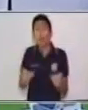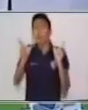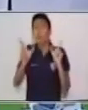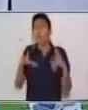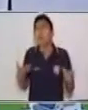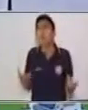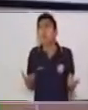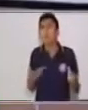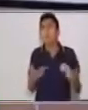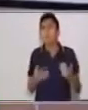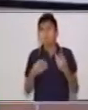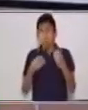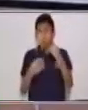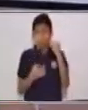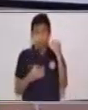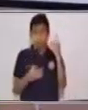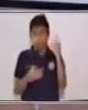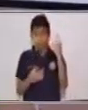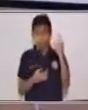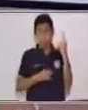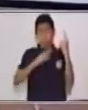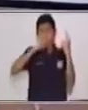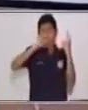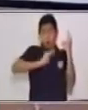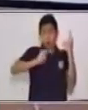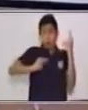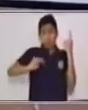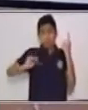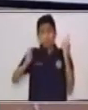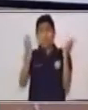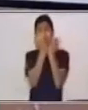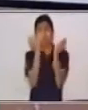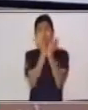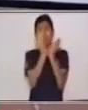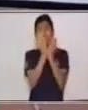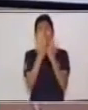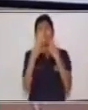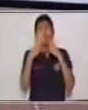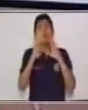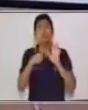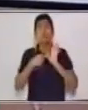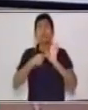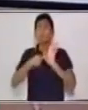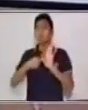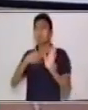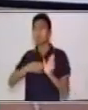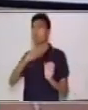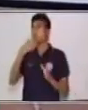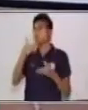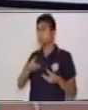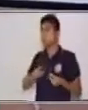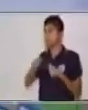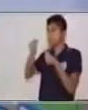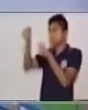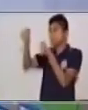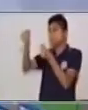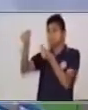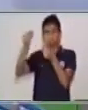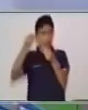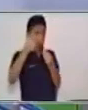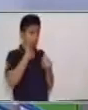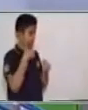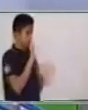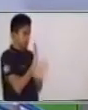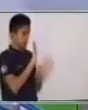Leámosla. Número 1. Los niños de la escuela pública presentaron un informe, pero sus maestros no aceptaron